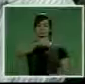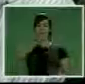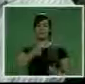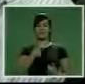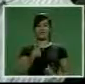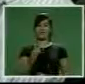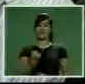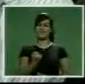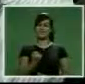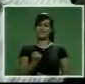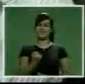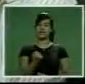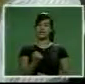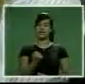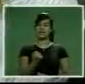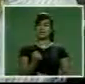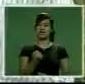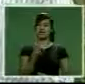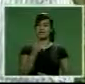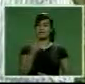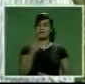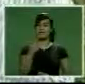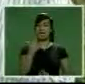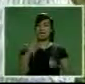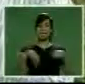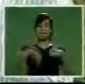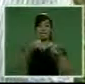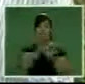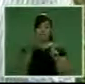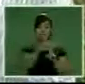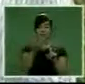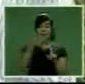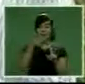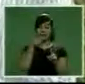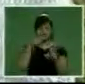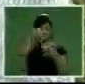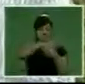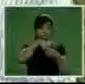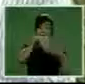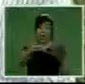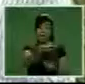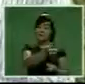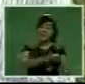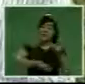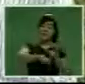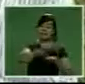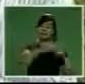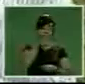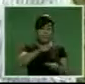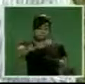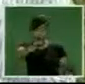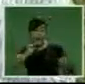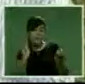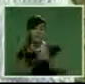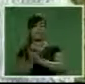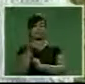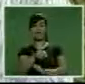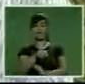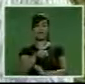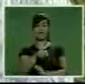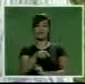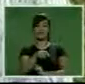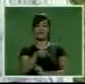violencia es parte de la esencia del modelo. Tenemos que cambiar el modelo. Exacto. Y no solo es el problema de la unidad interna de un pueblo.